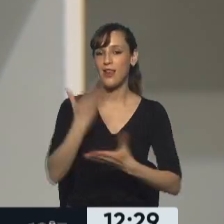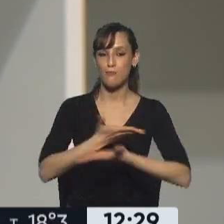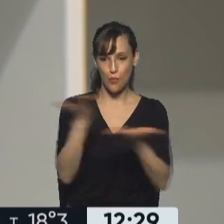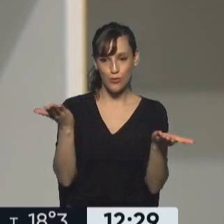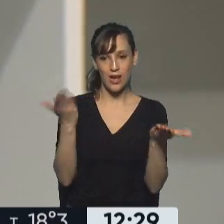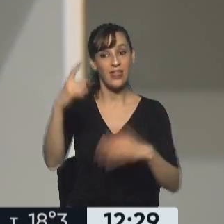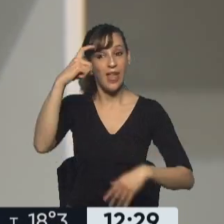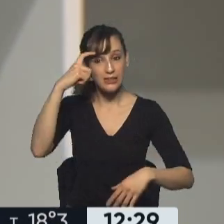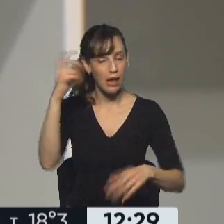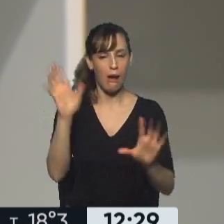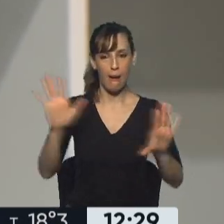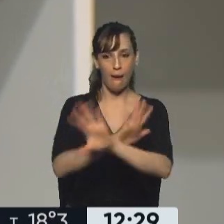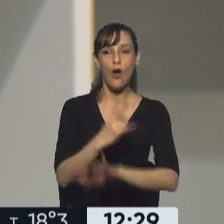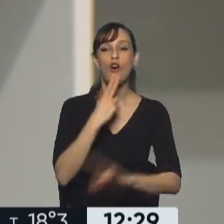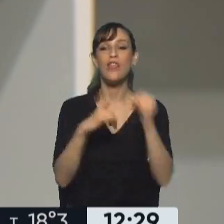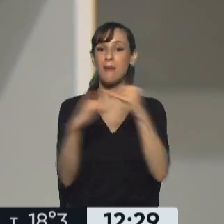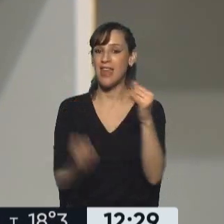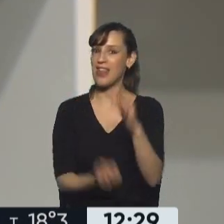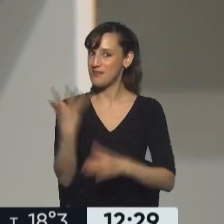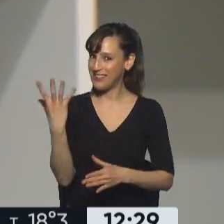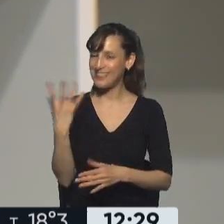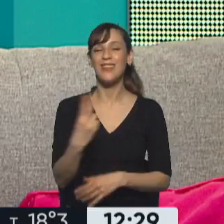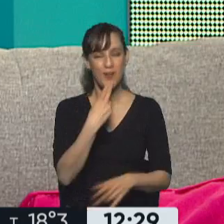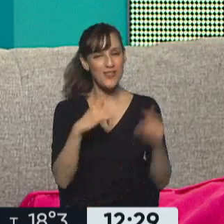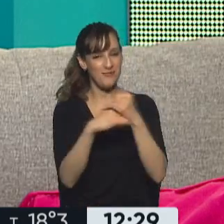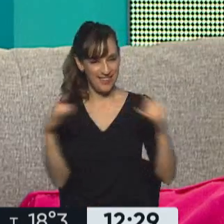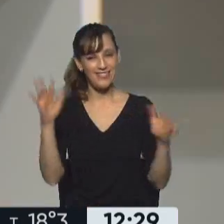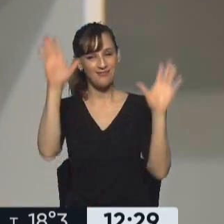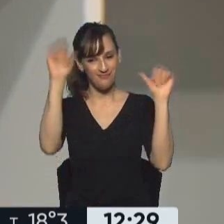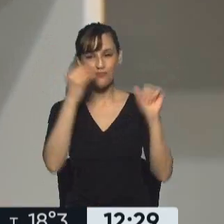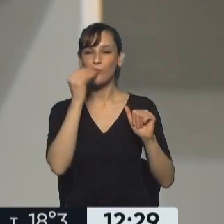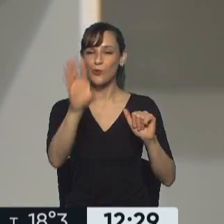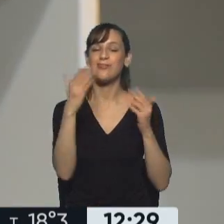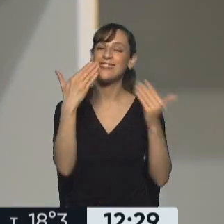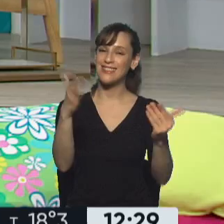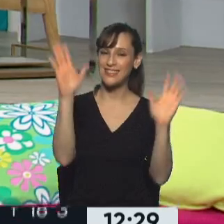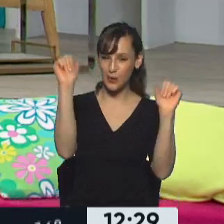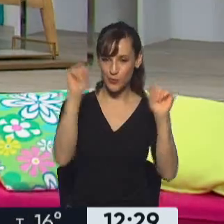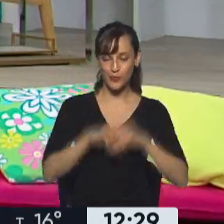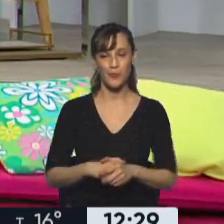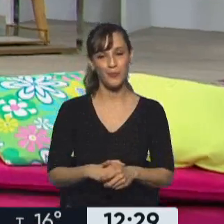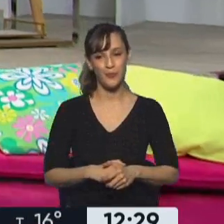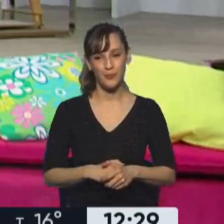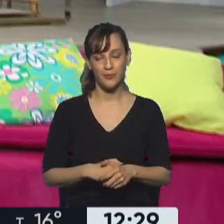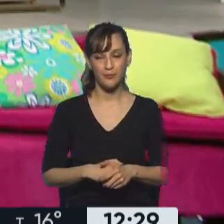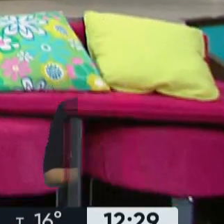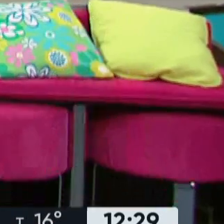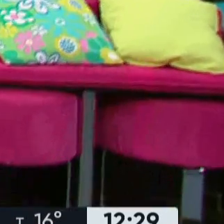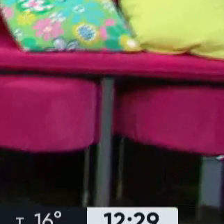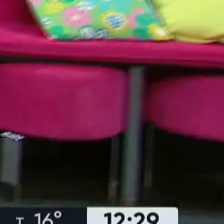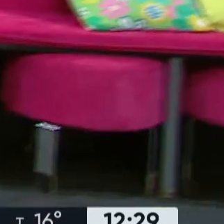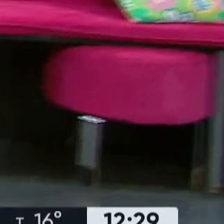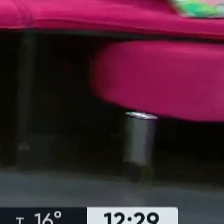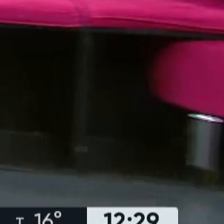las 11:30 de la mañana, ¿no? 11:30. Un beso muy grande. Gracias, ¿eh? Chau. Caminamos juntos y construyamos un